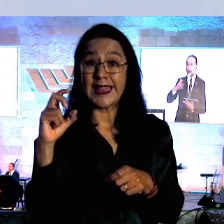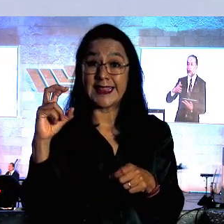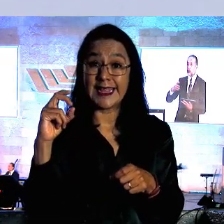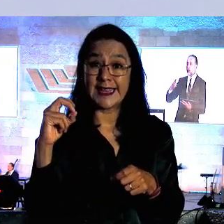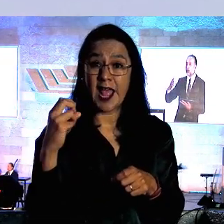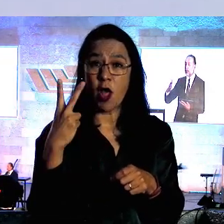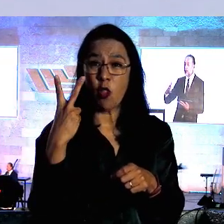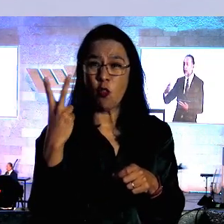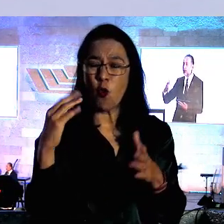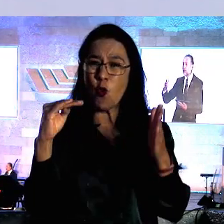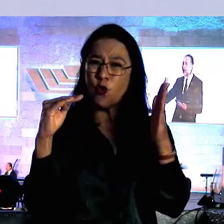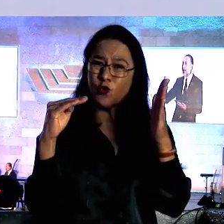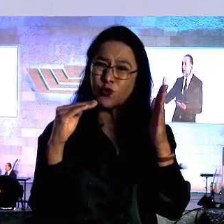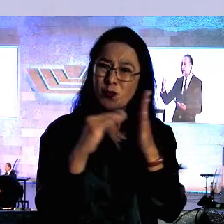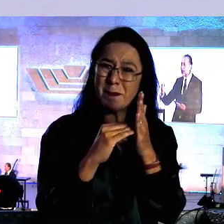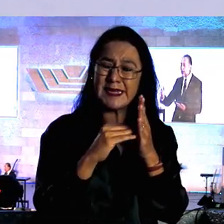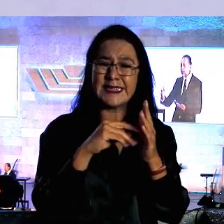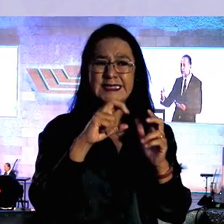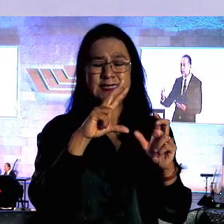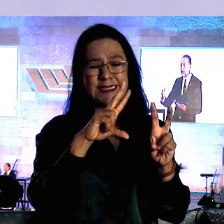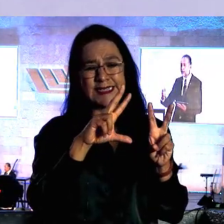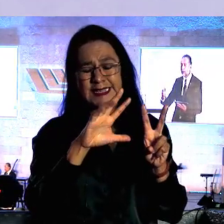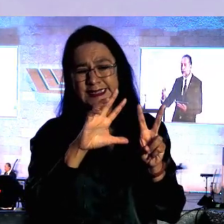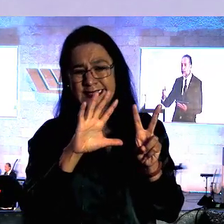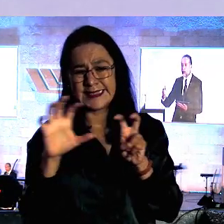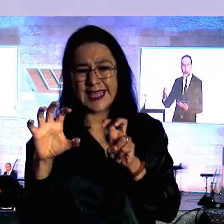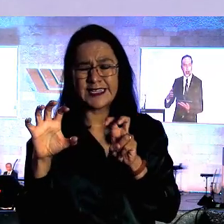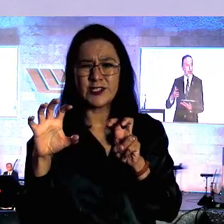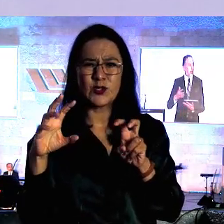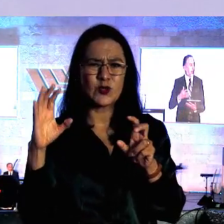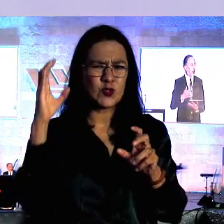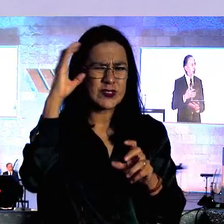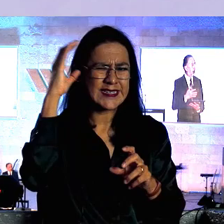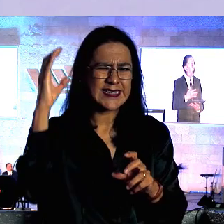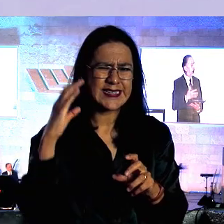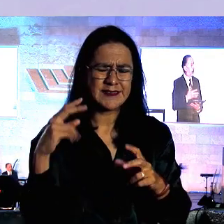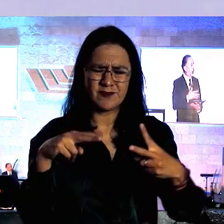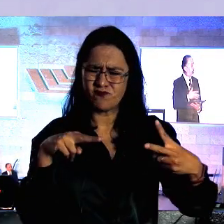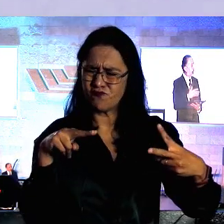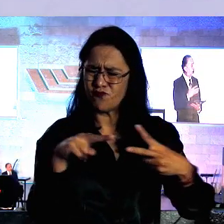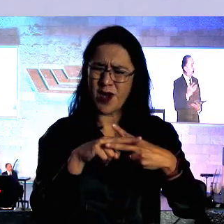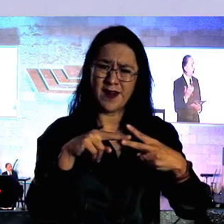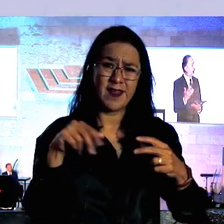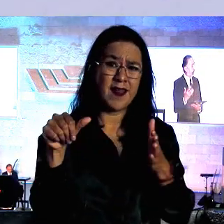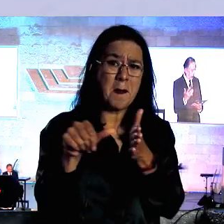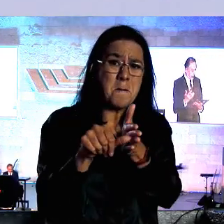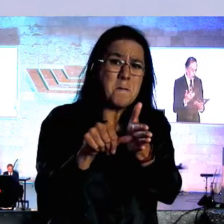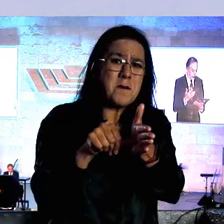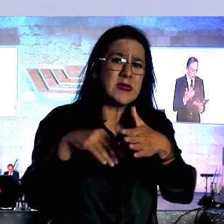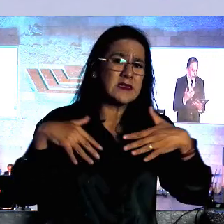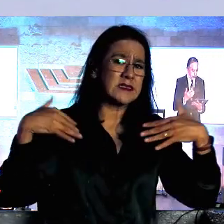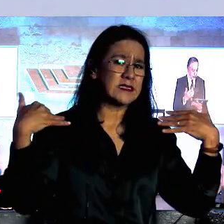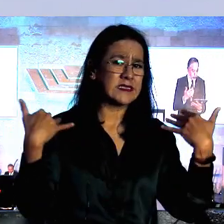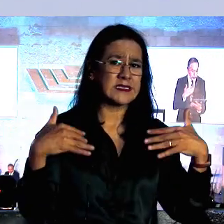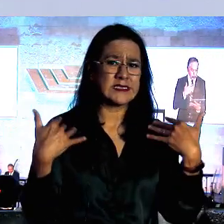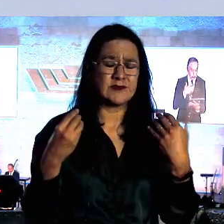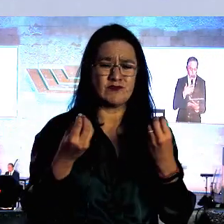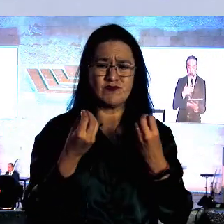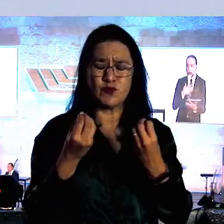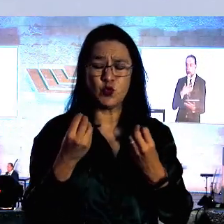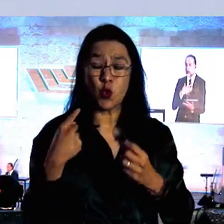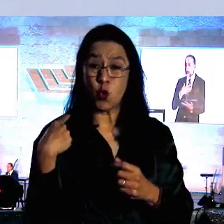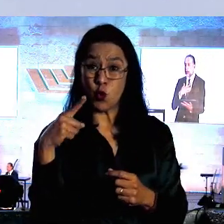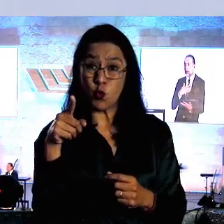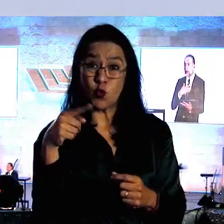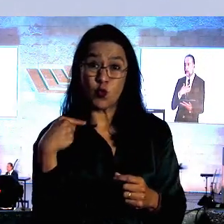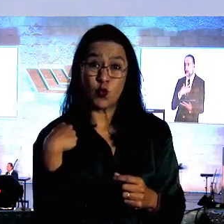2700 crímenes al mes una cantidad increíblemente alta nosotros mismos